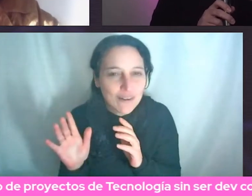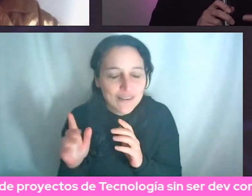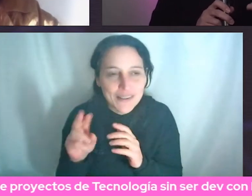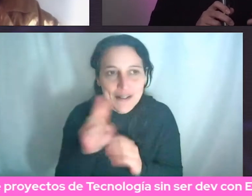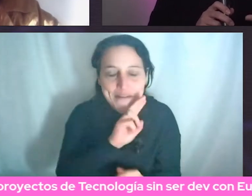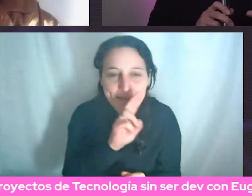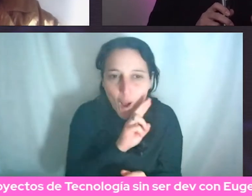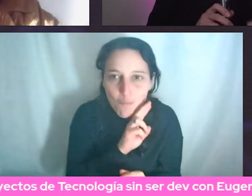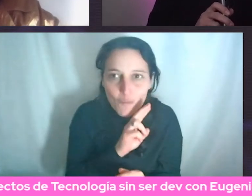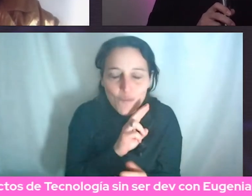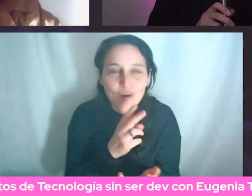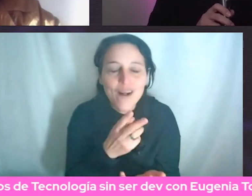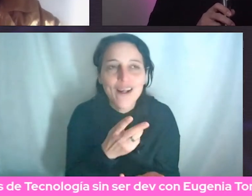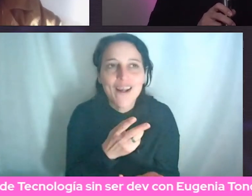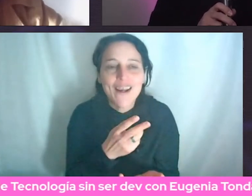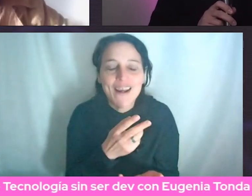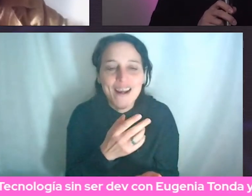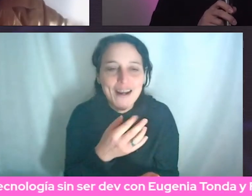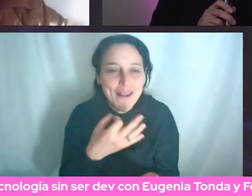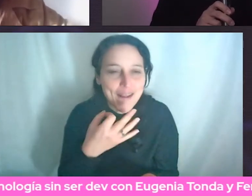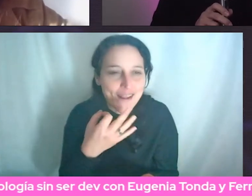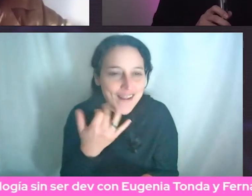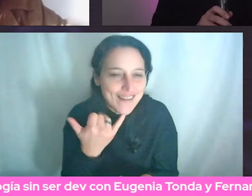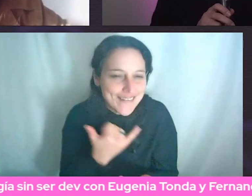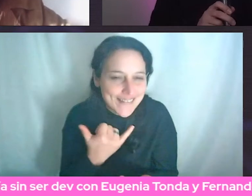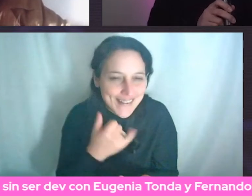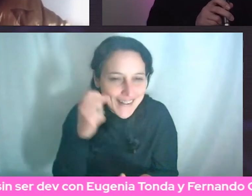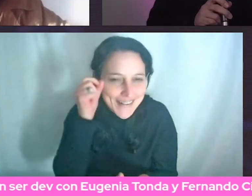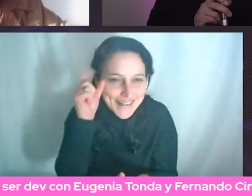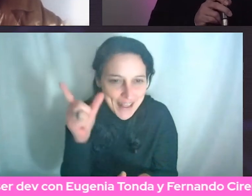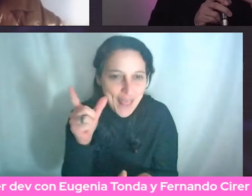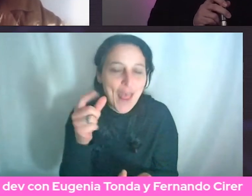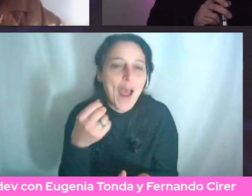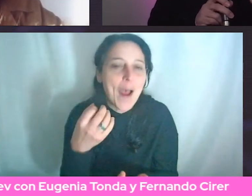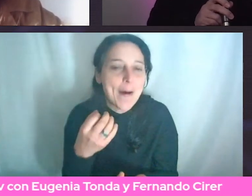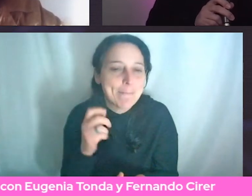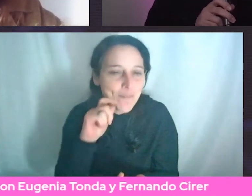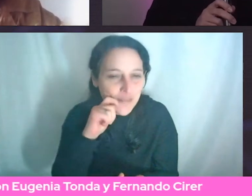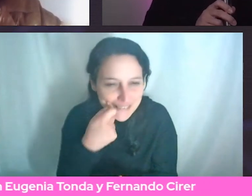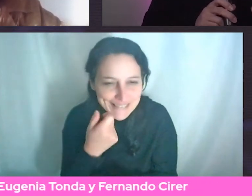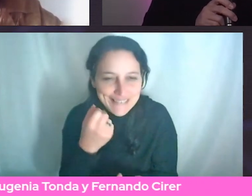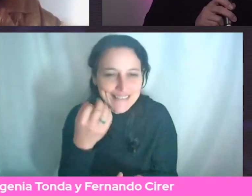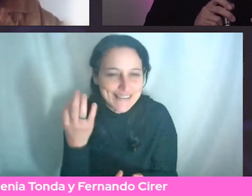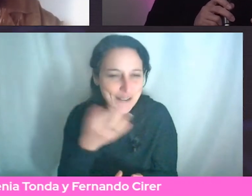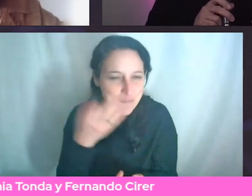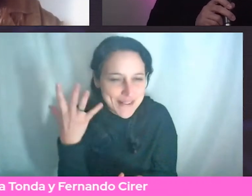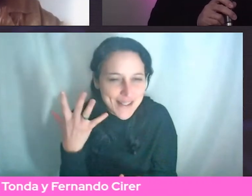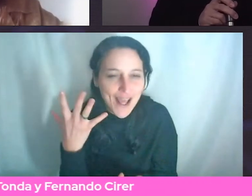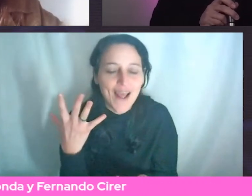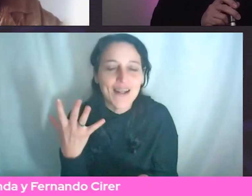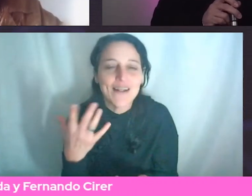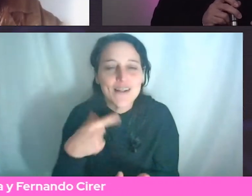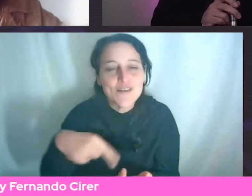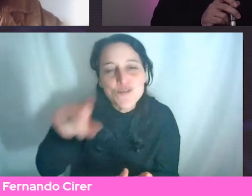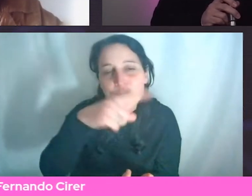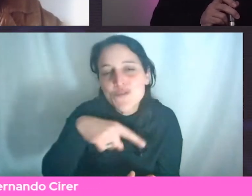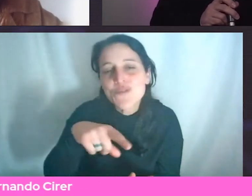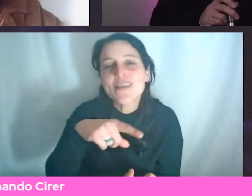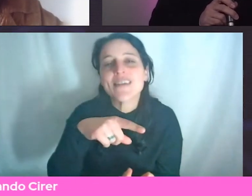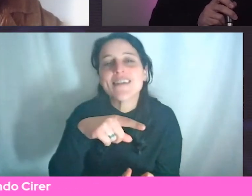ideas muy especiales. Totalmente. Entonces, ¿cómo ADA podría ayudar